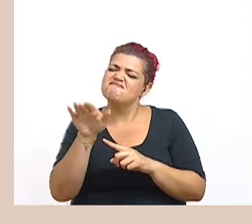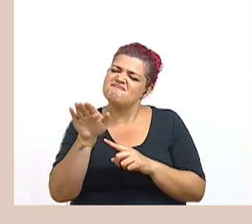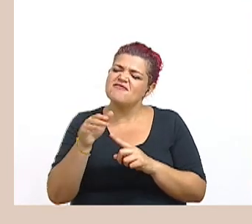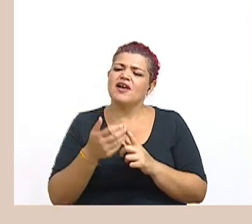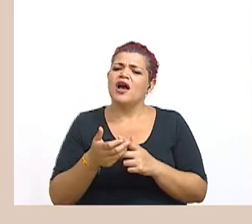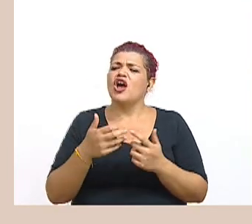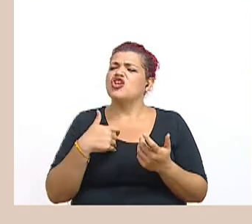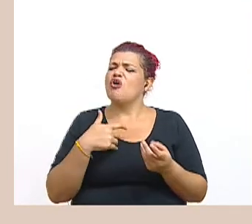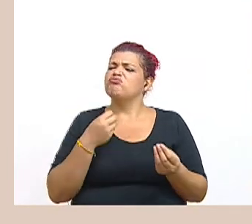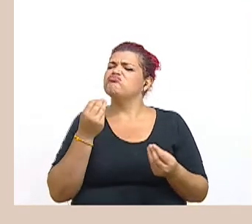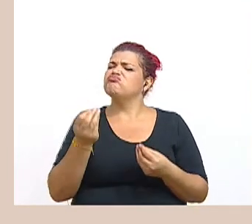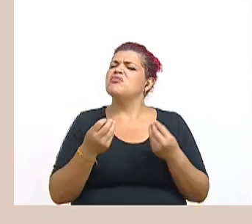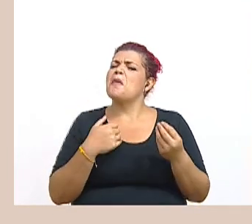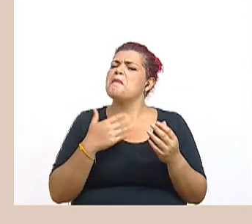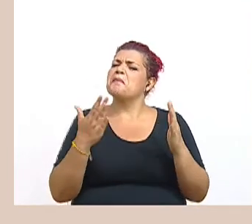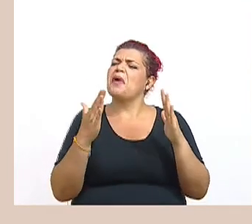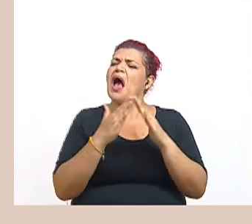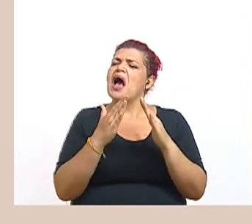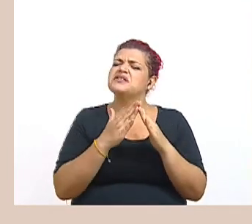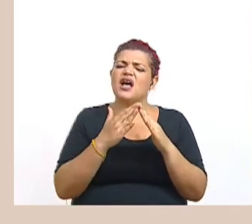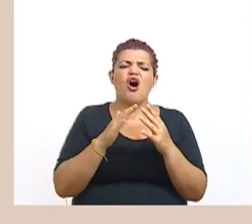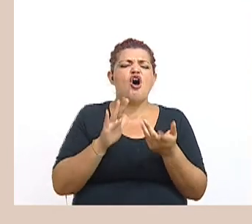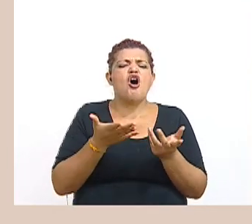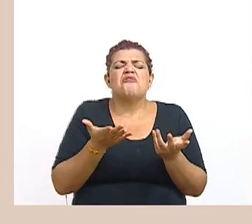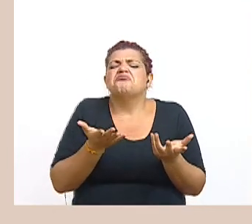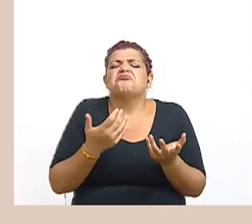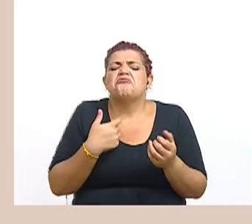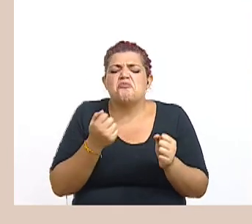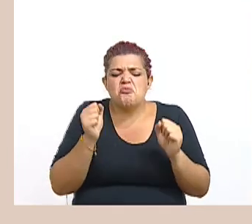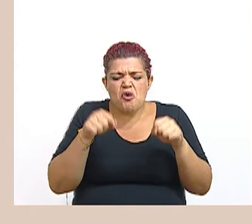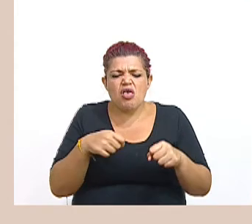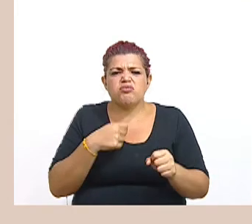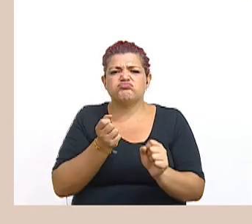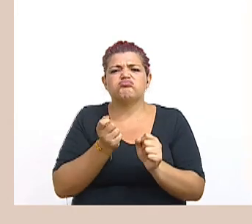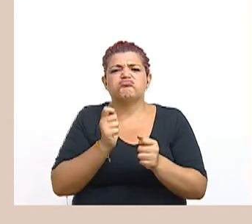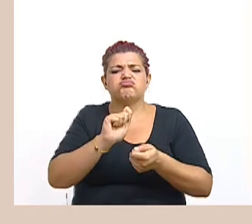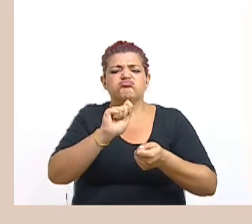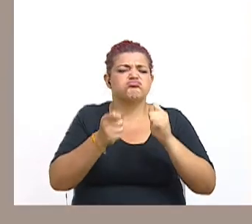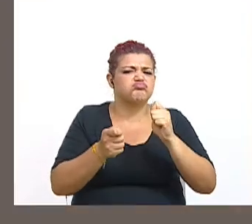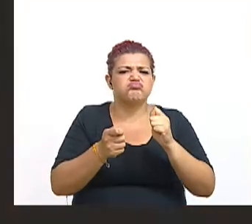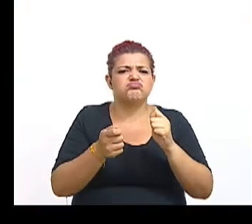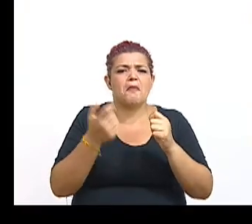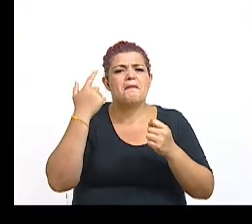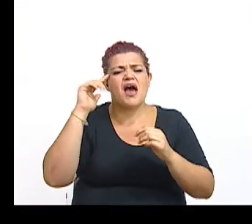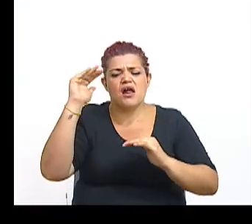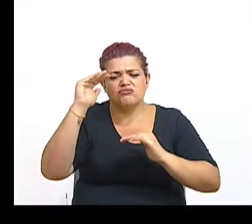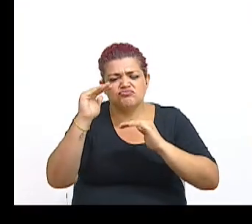en nuestros hogares para reducir la huella ecológica. Michelle, te escuchamos.